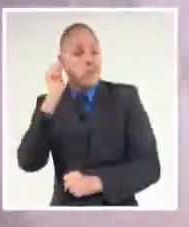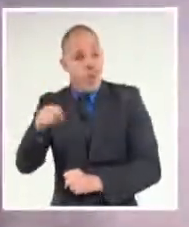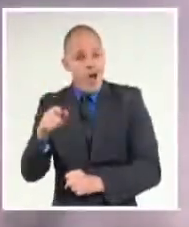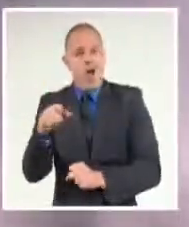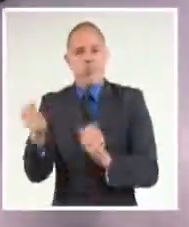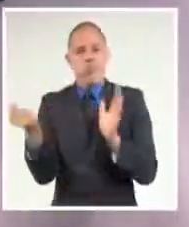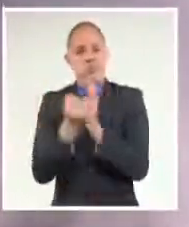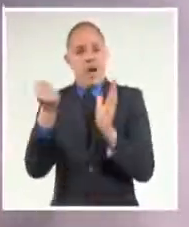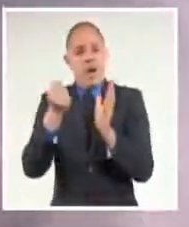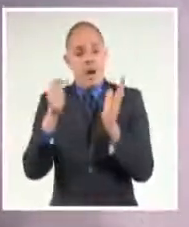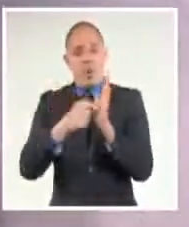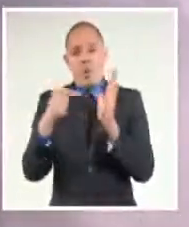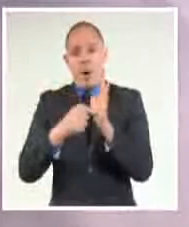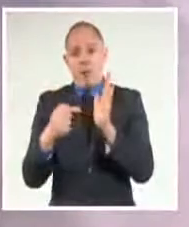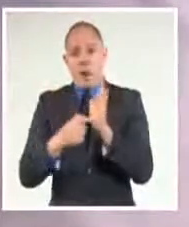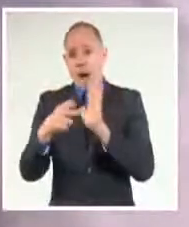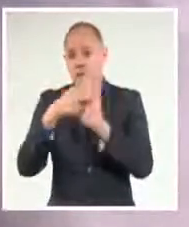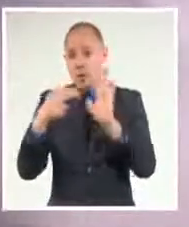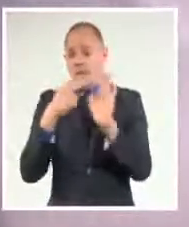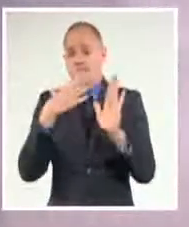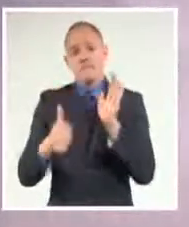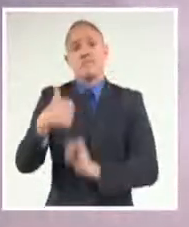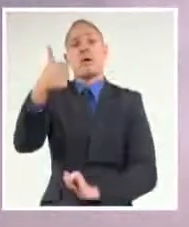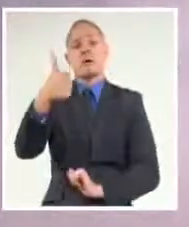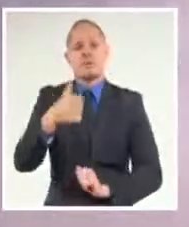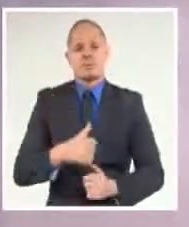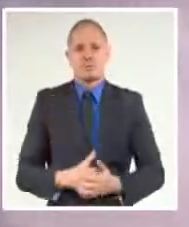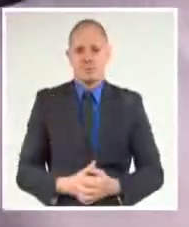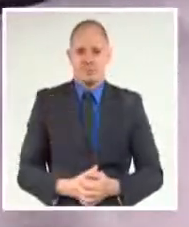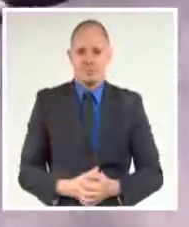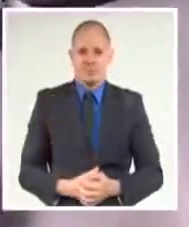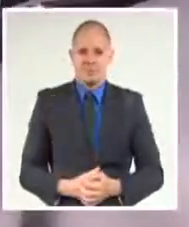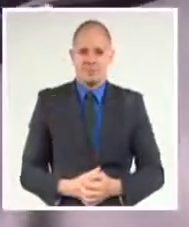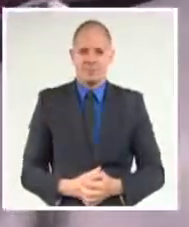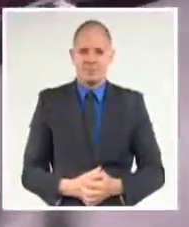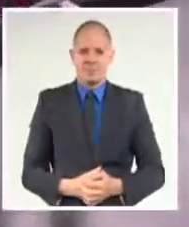respectivamente. Miguel Ángel Rivalta, Sistema Informativo de la Televisión.